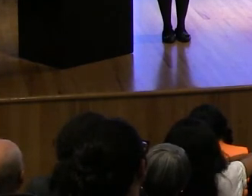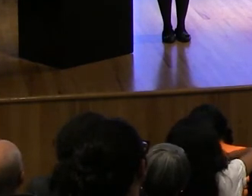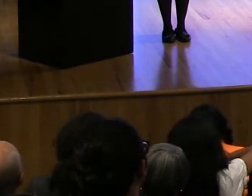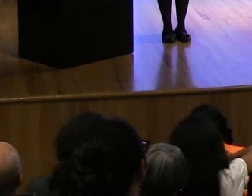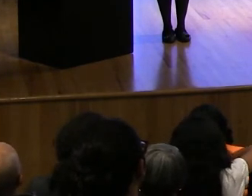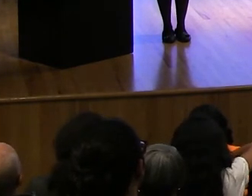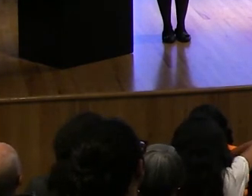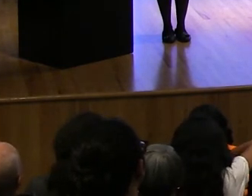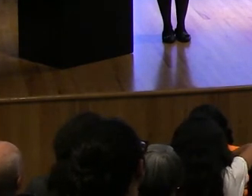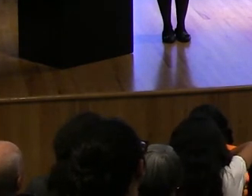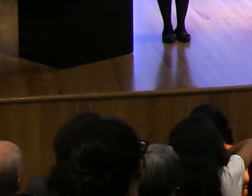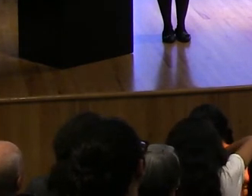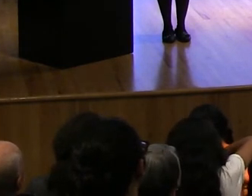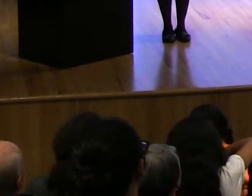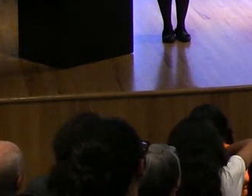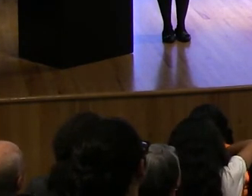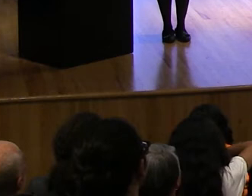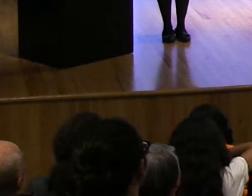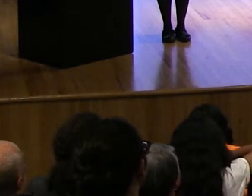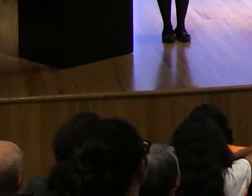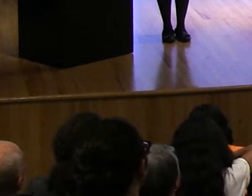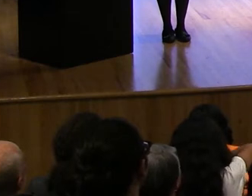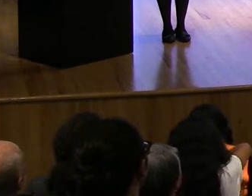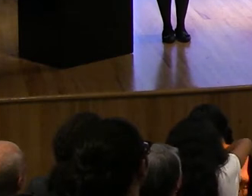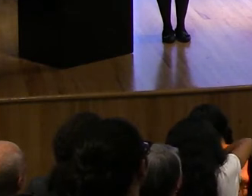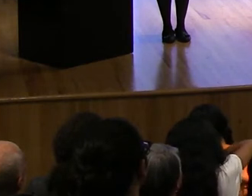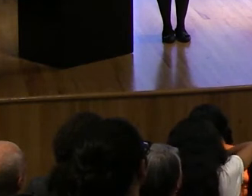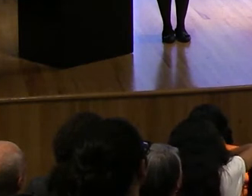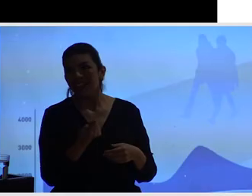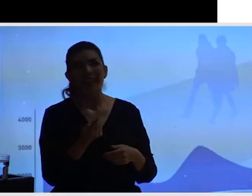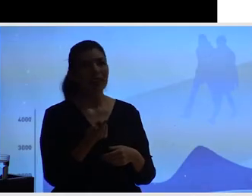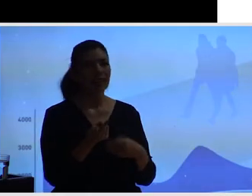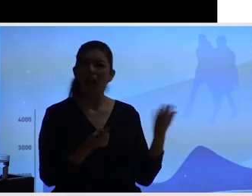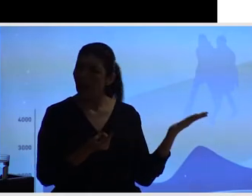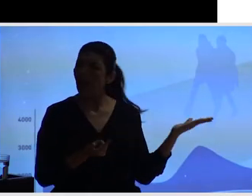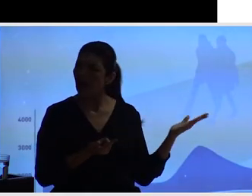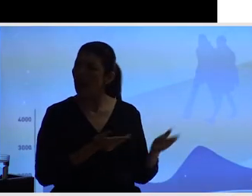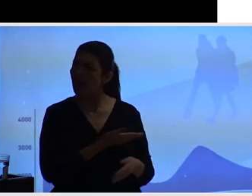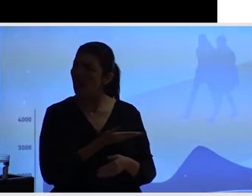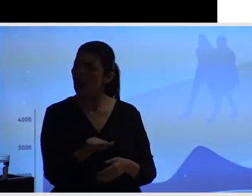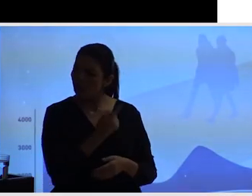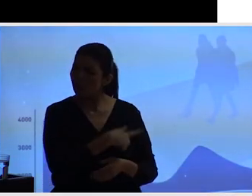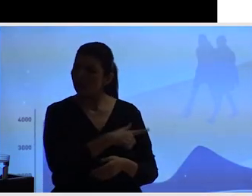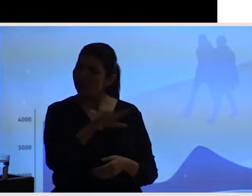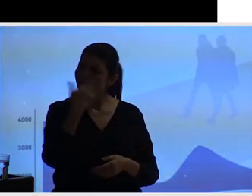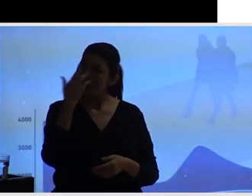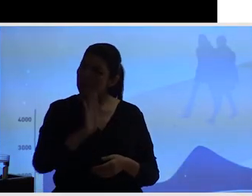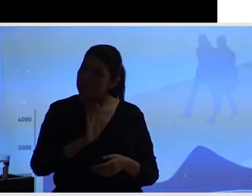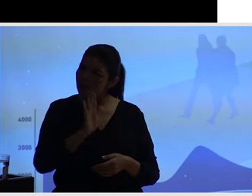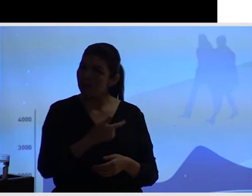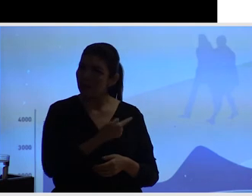digo yo soy de Gellis, ah, ustedes son los que cuentan las bicicletas, ustedes son los que cuentan las personas. Seguimos haciendo esta cosa que parece tan